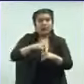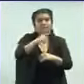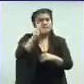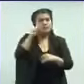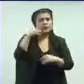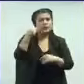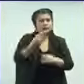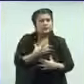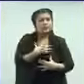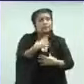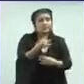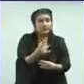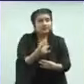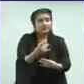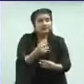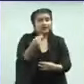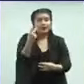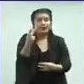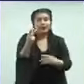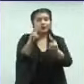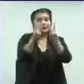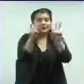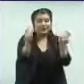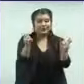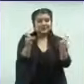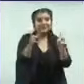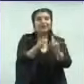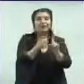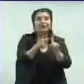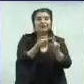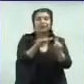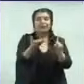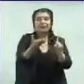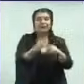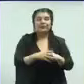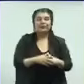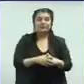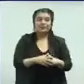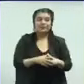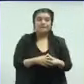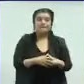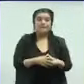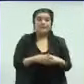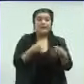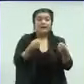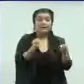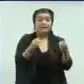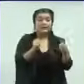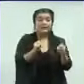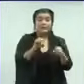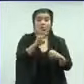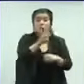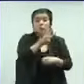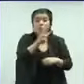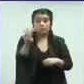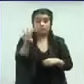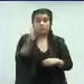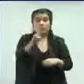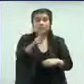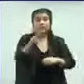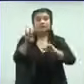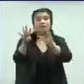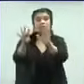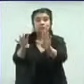la atención a dos aspectos. El primero de ellos es la realización de